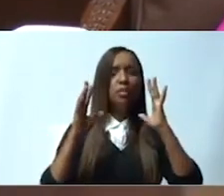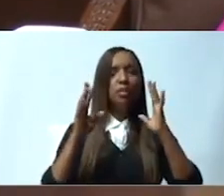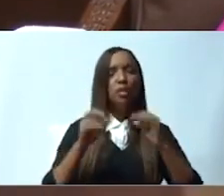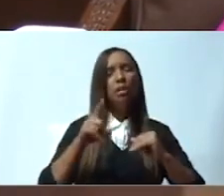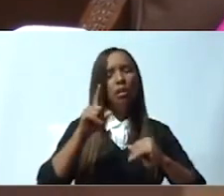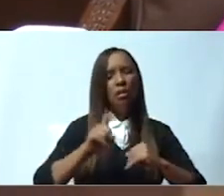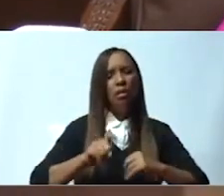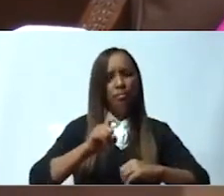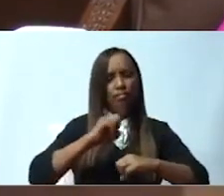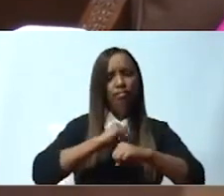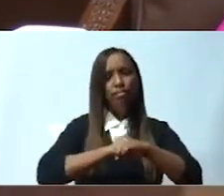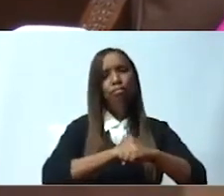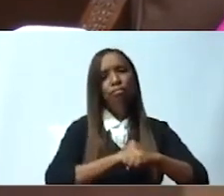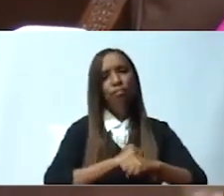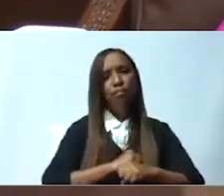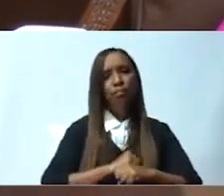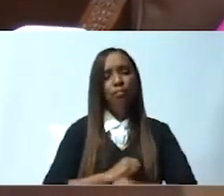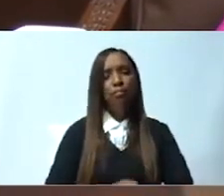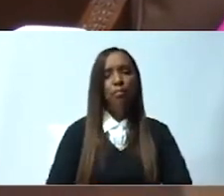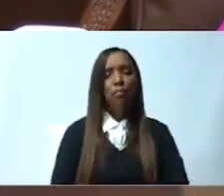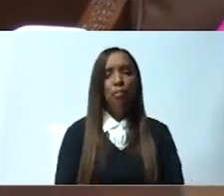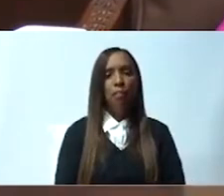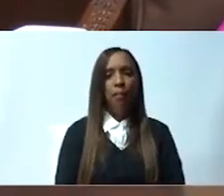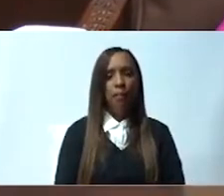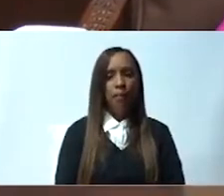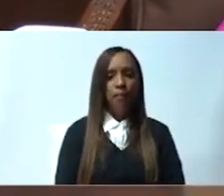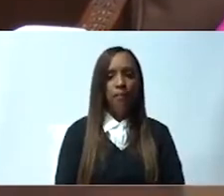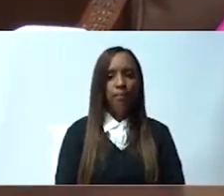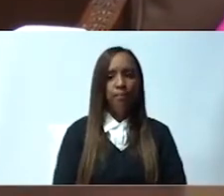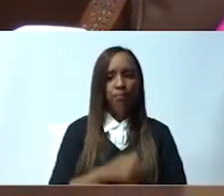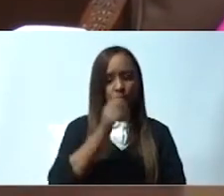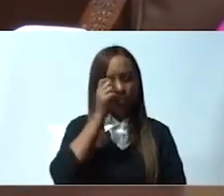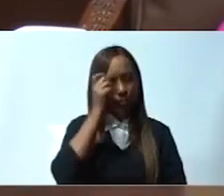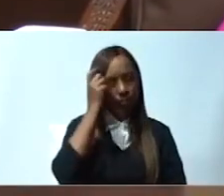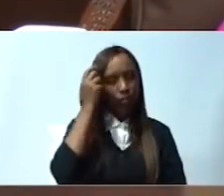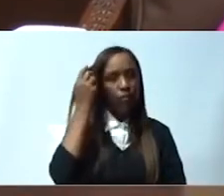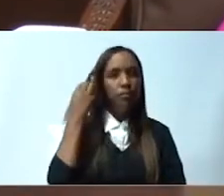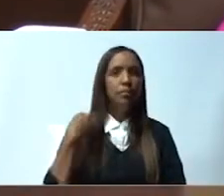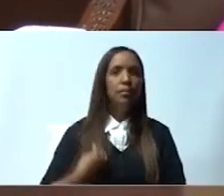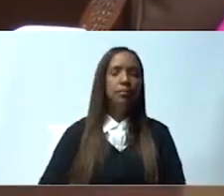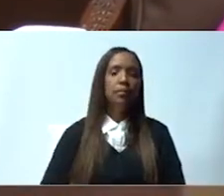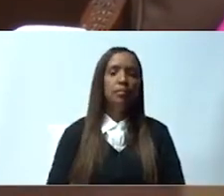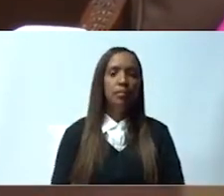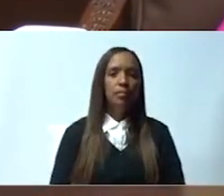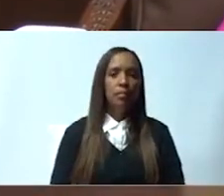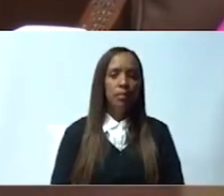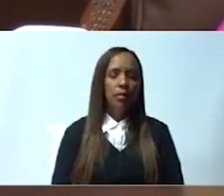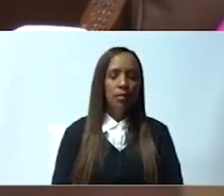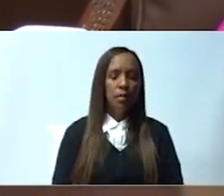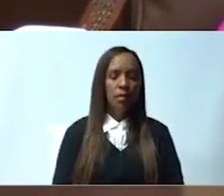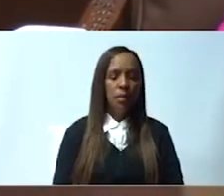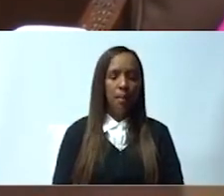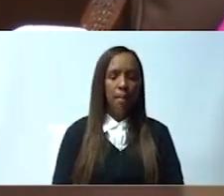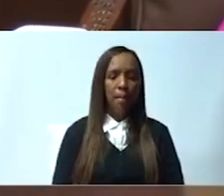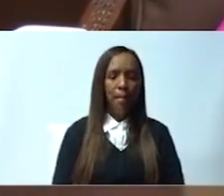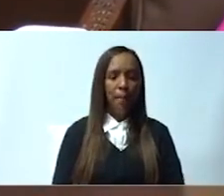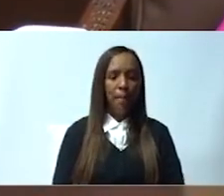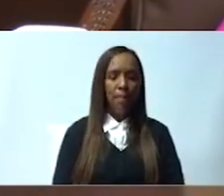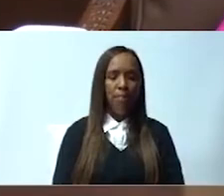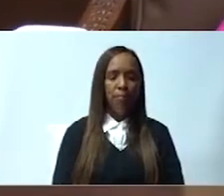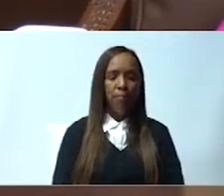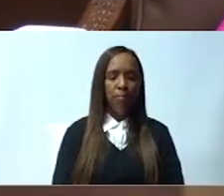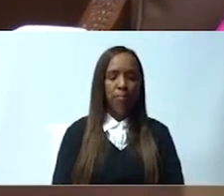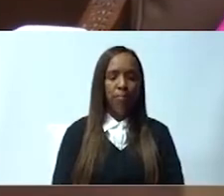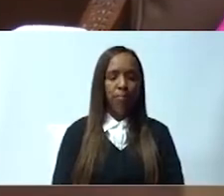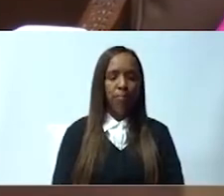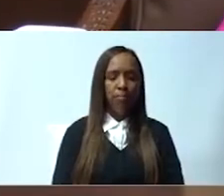fueron ocupados en tiempos anteriores, como es el caso de una buena parte de los